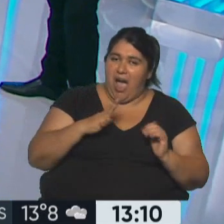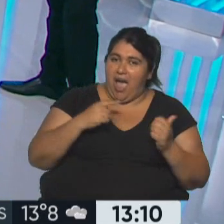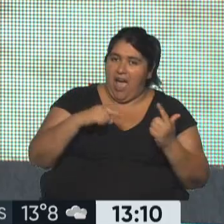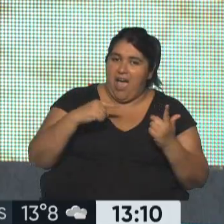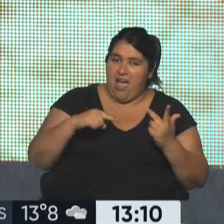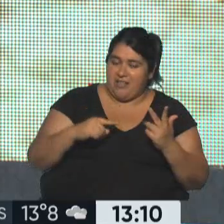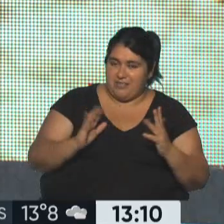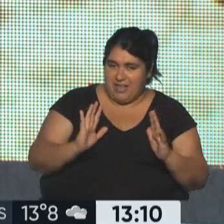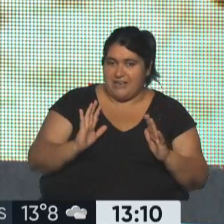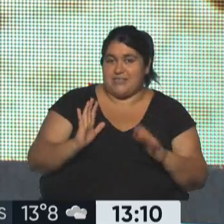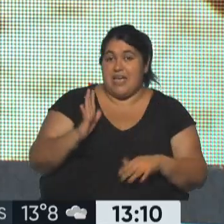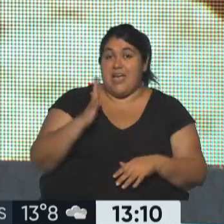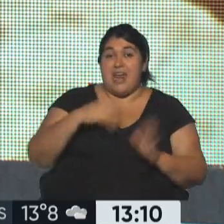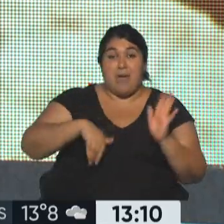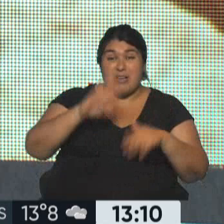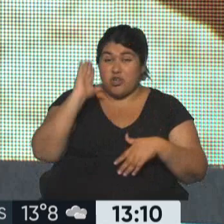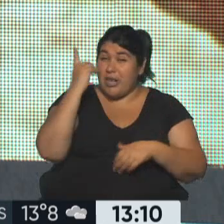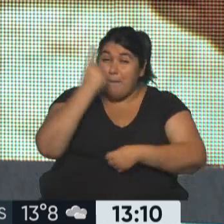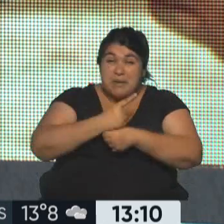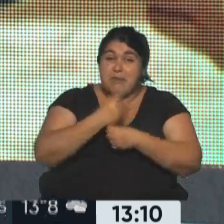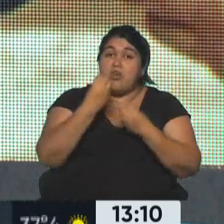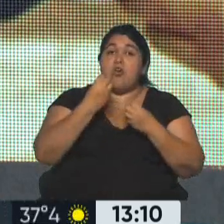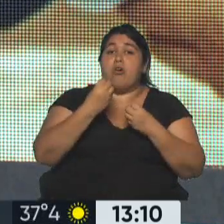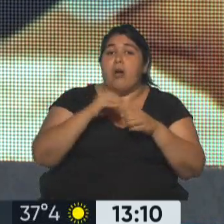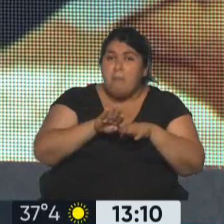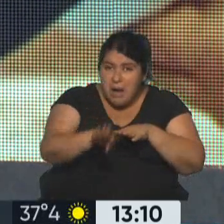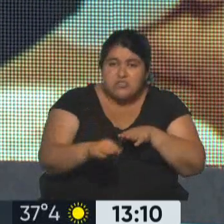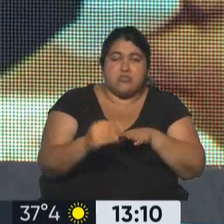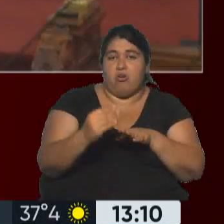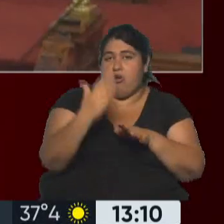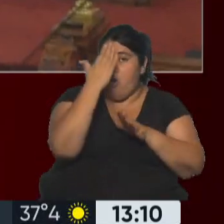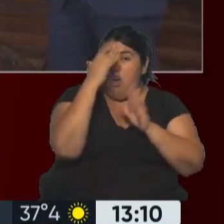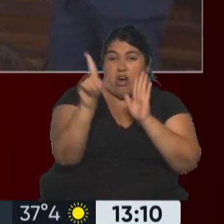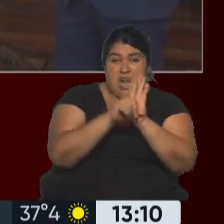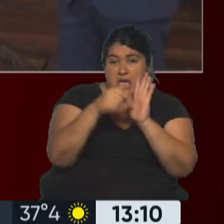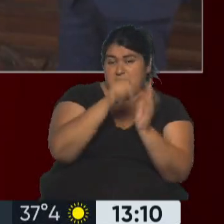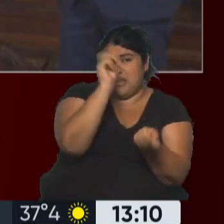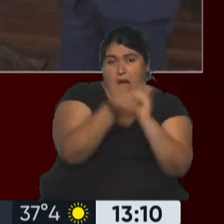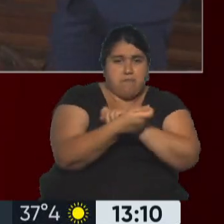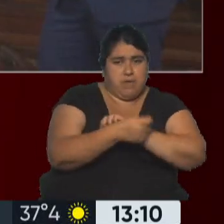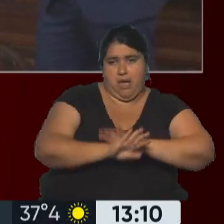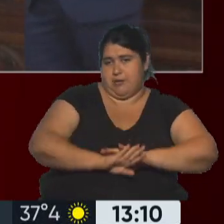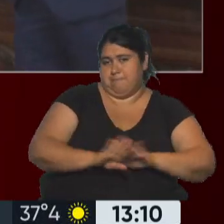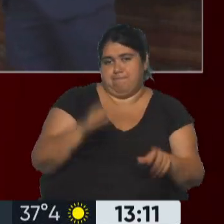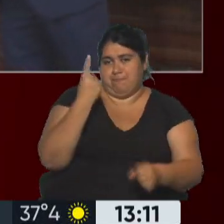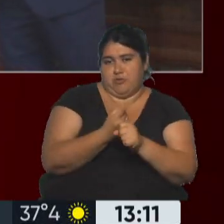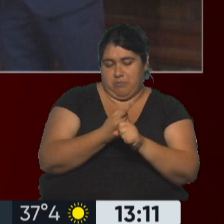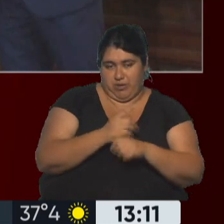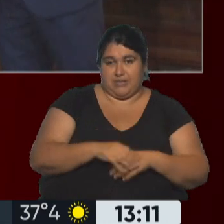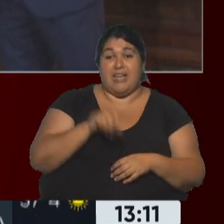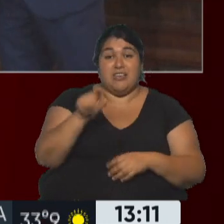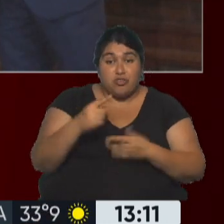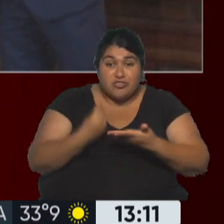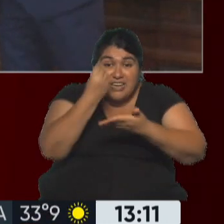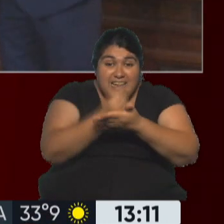el gran limitante del rechazo constitucional. Recordemos que Boric llega con muchísima expectativa, llega con la idea